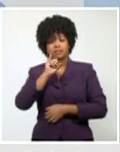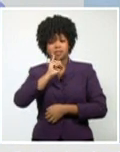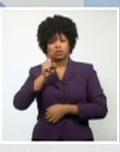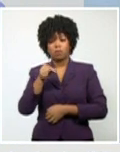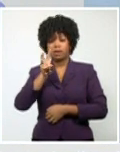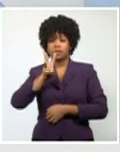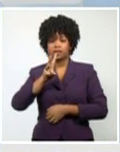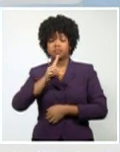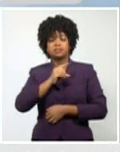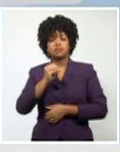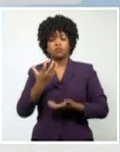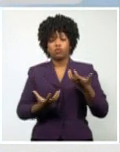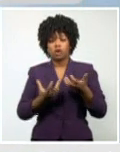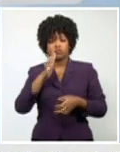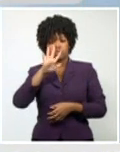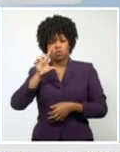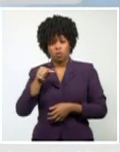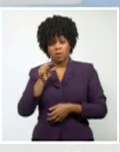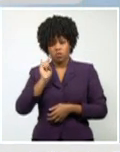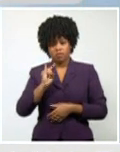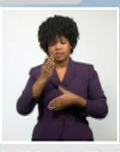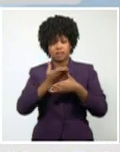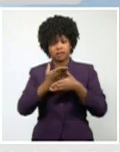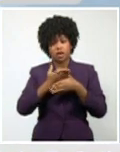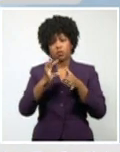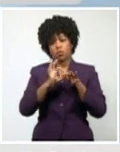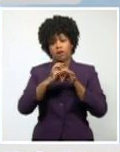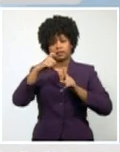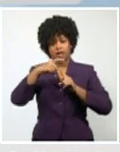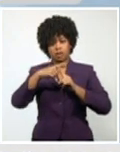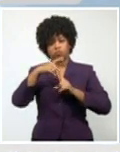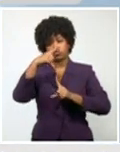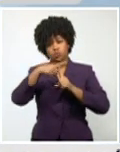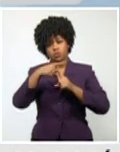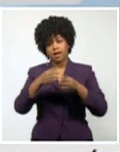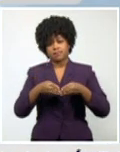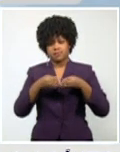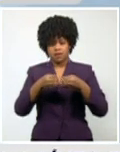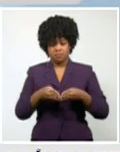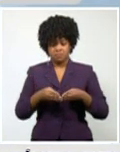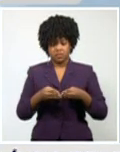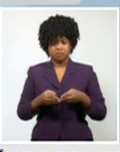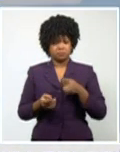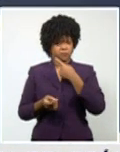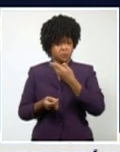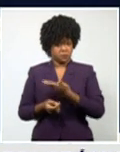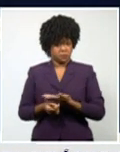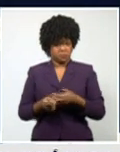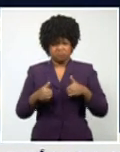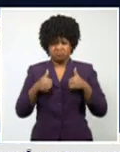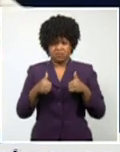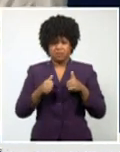Cienfuegos 5,9 y Santiago, Guantánamo, Las Tunas y Granma. Esto es tasa acumulada desde que